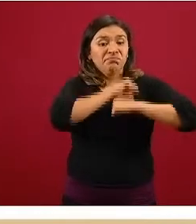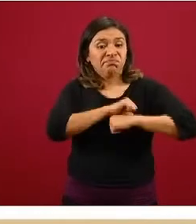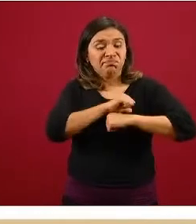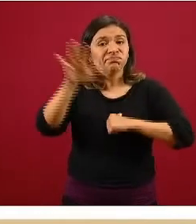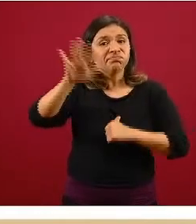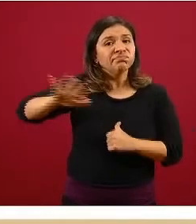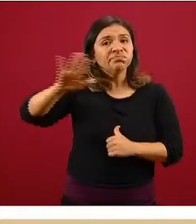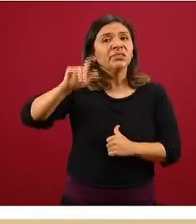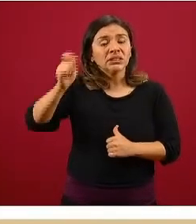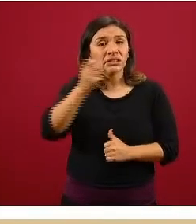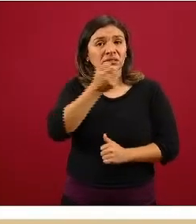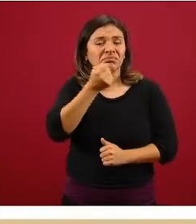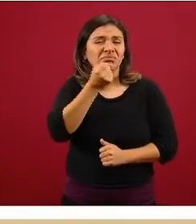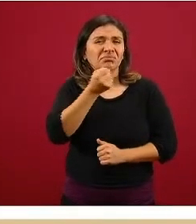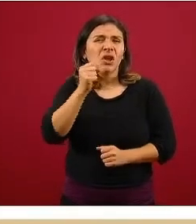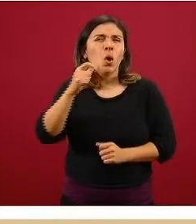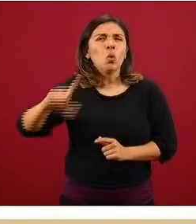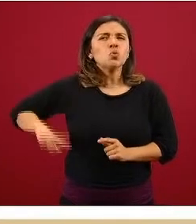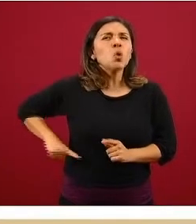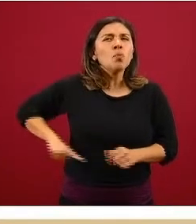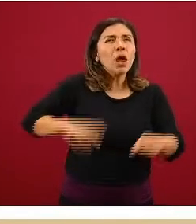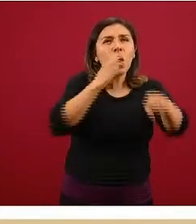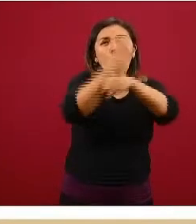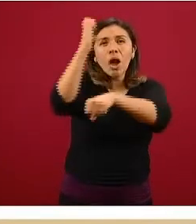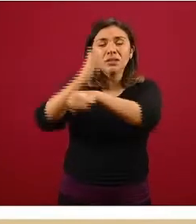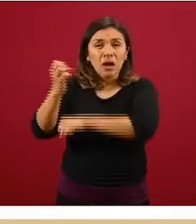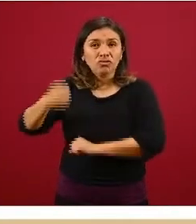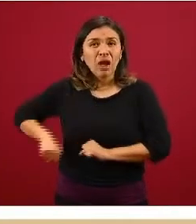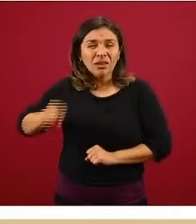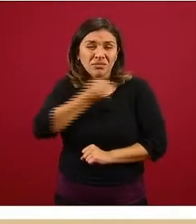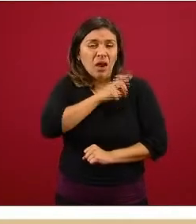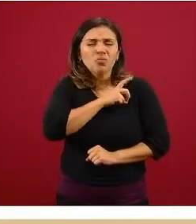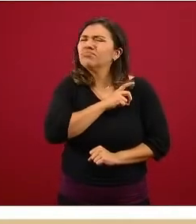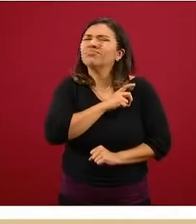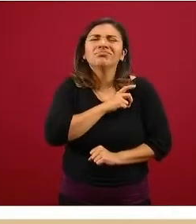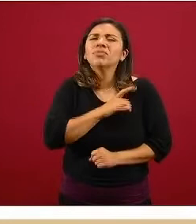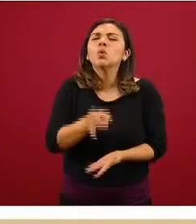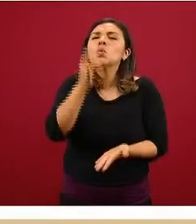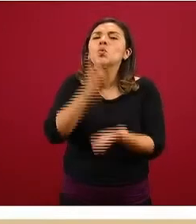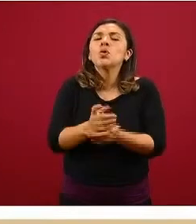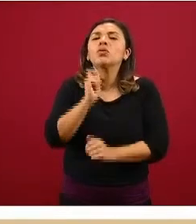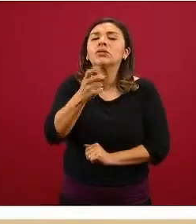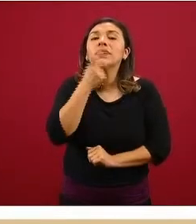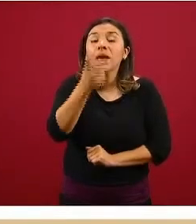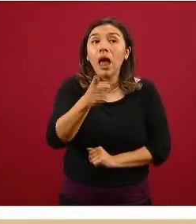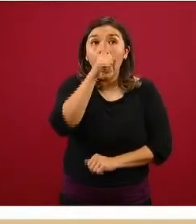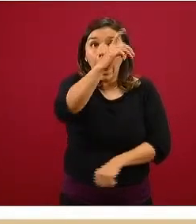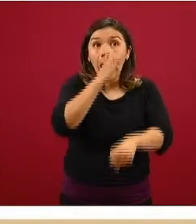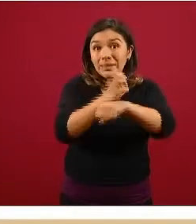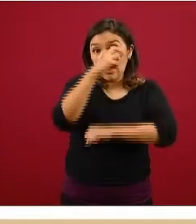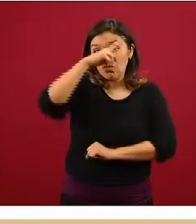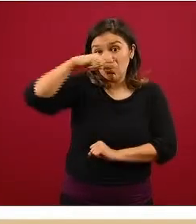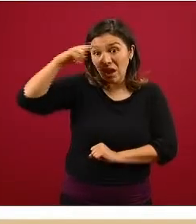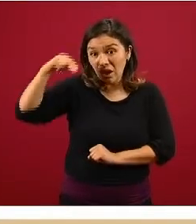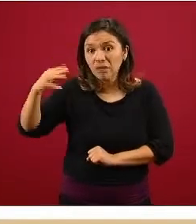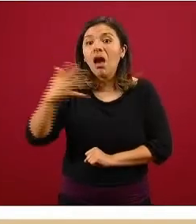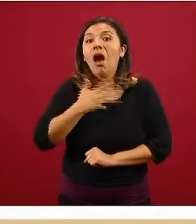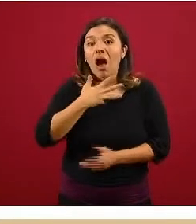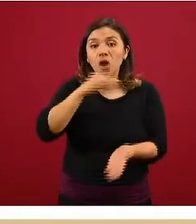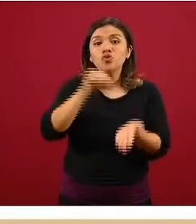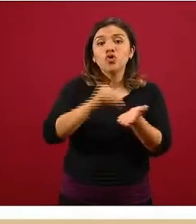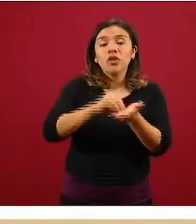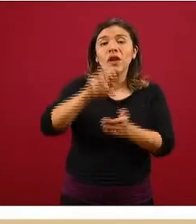autoridades de salud de los gobiernos estatales. Es simple y sencillamente decir, en el estado de Nayarit aún tienen